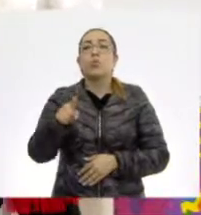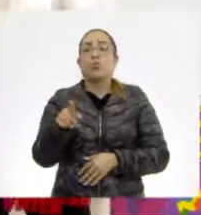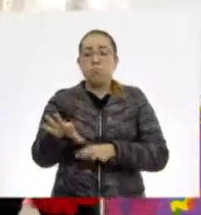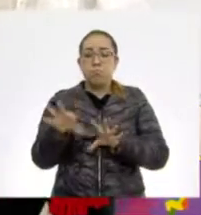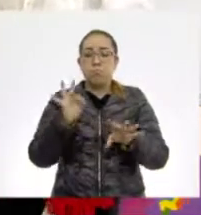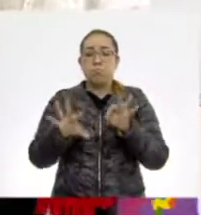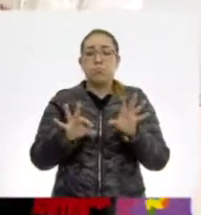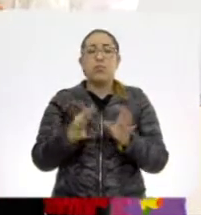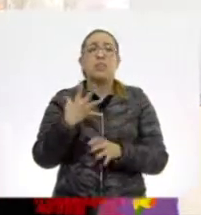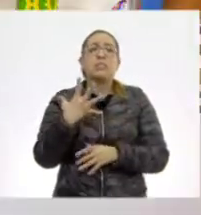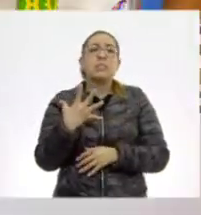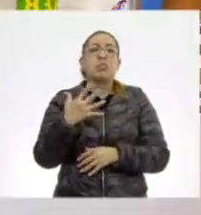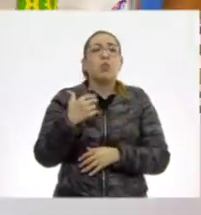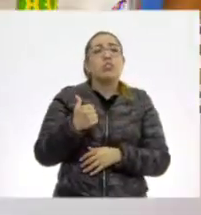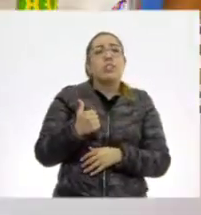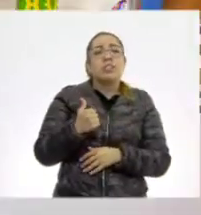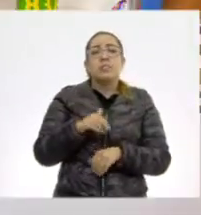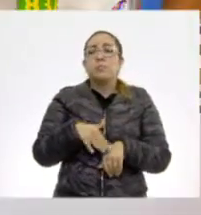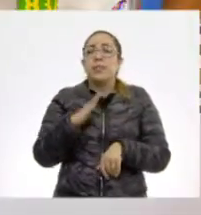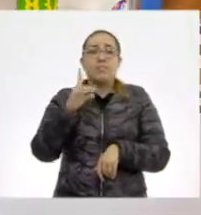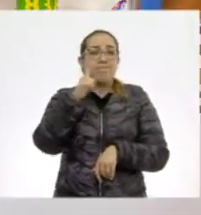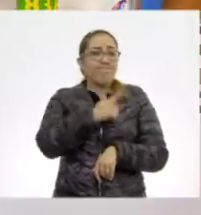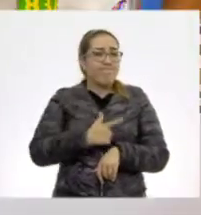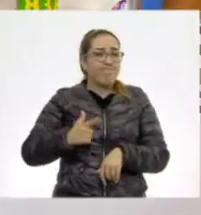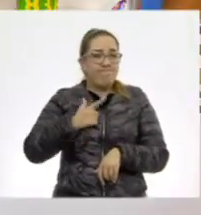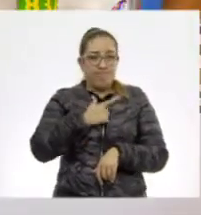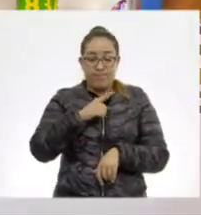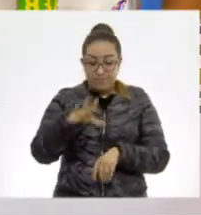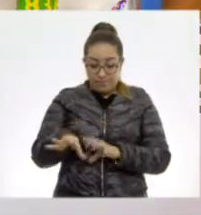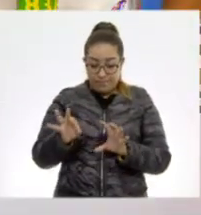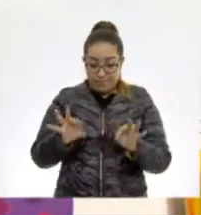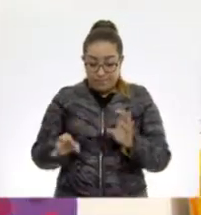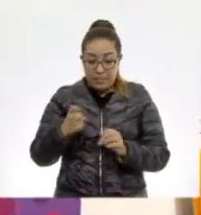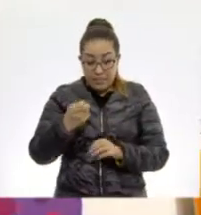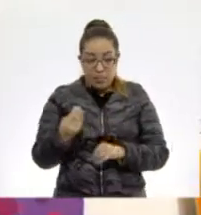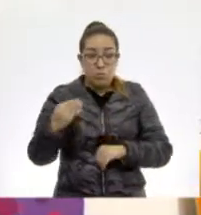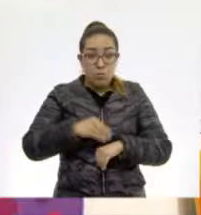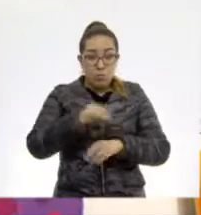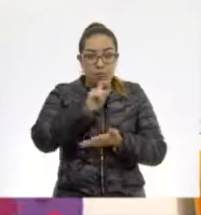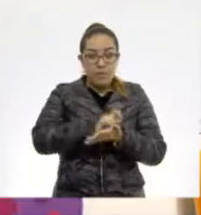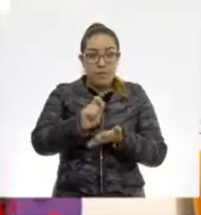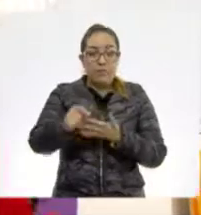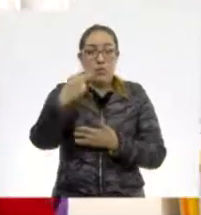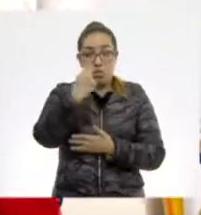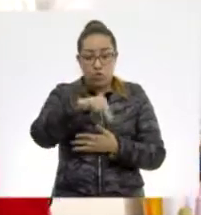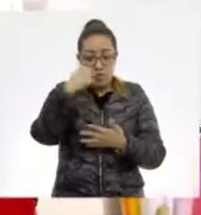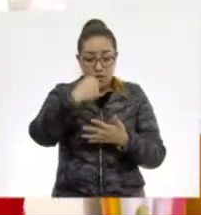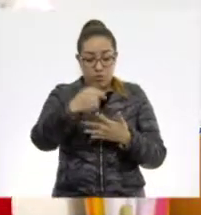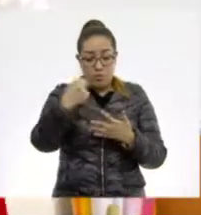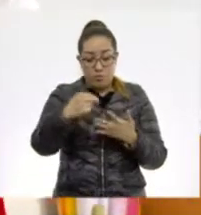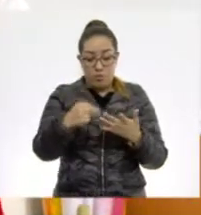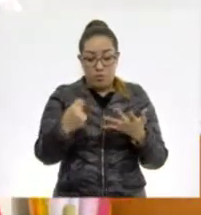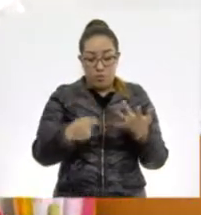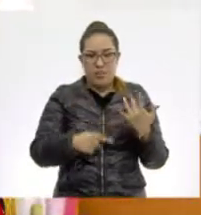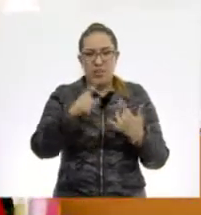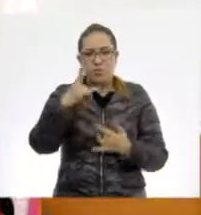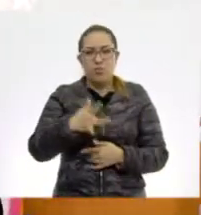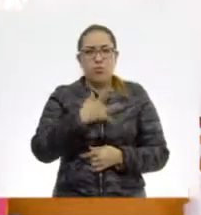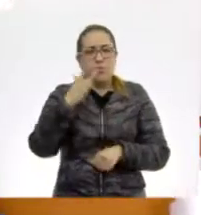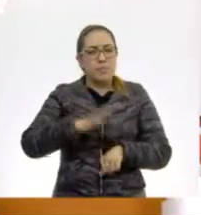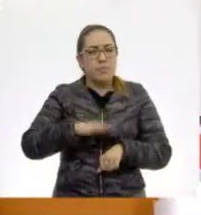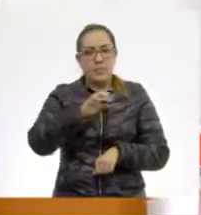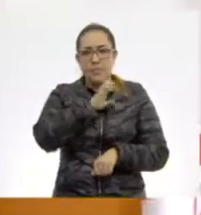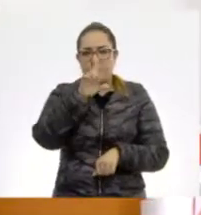escoges 5 o 6 de las que más te gusten. Ajá. Y les vamos a poner nombre a cada una de lo que te hace así a ti sentir